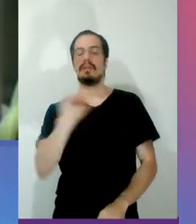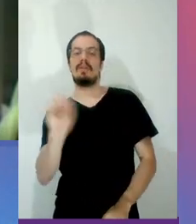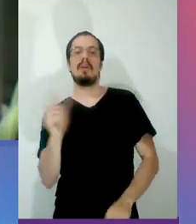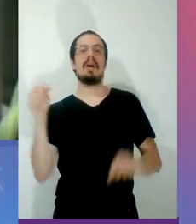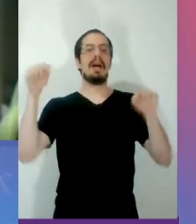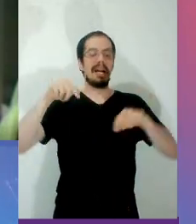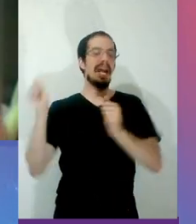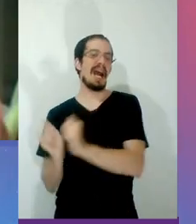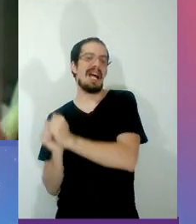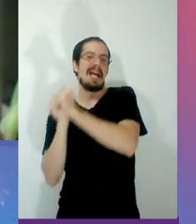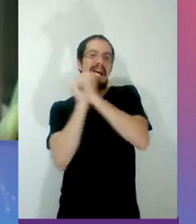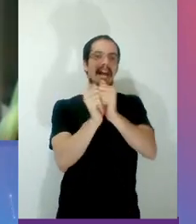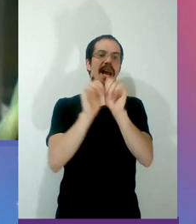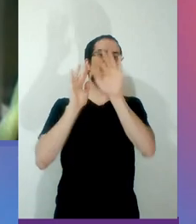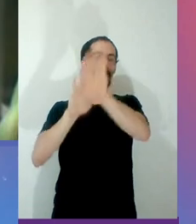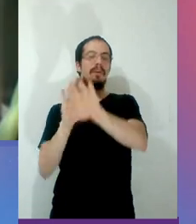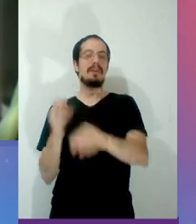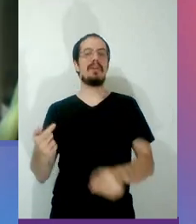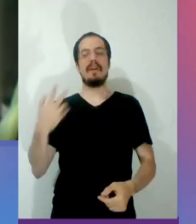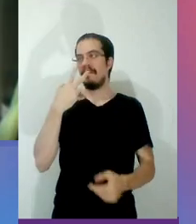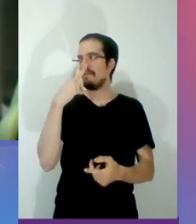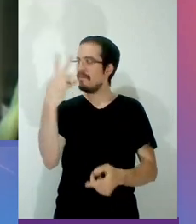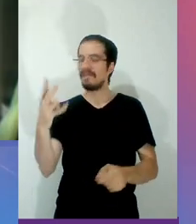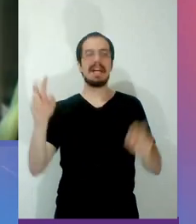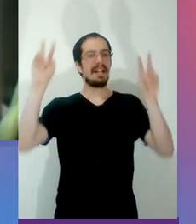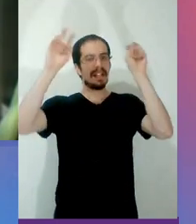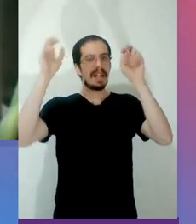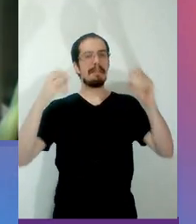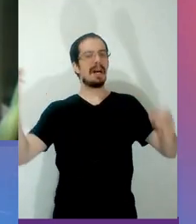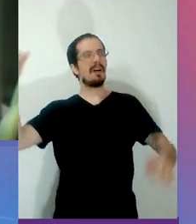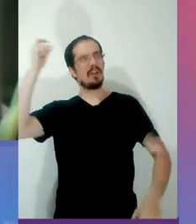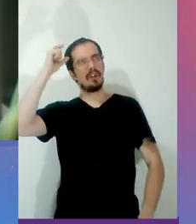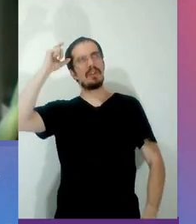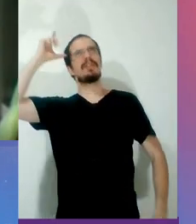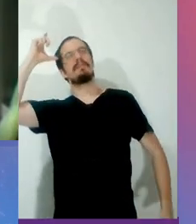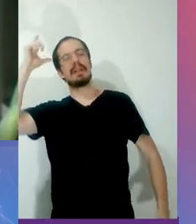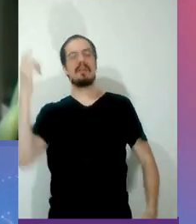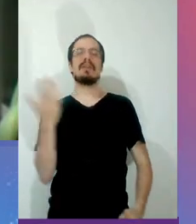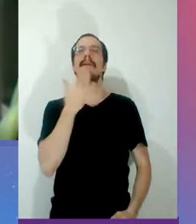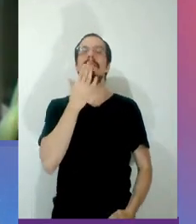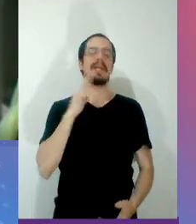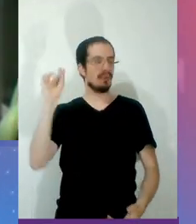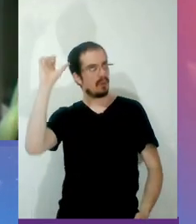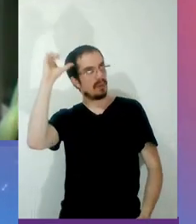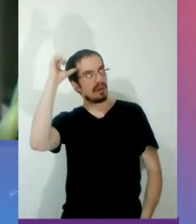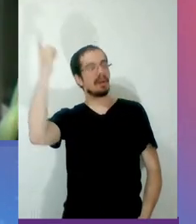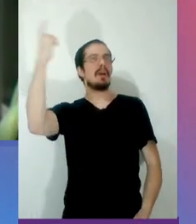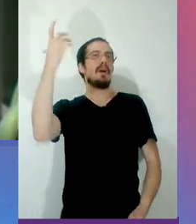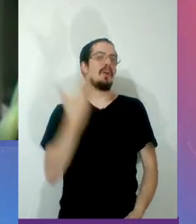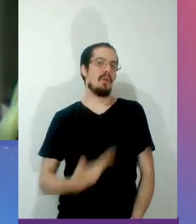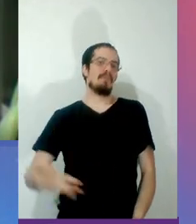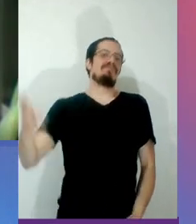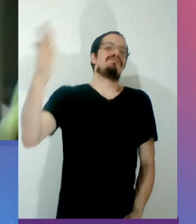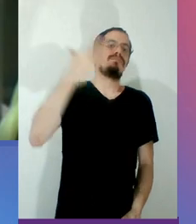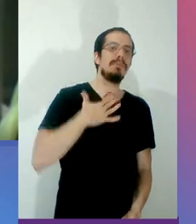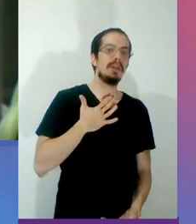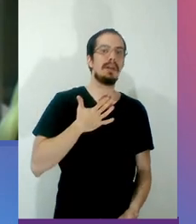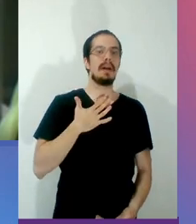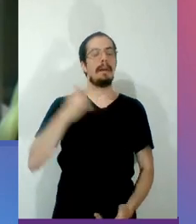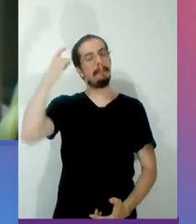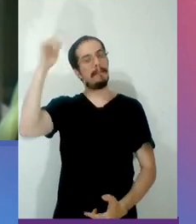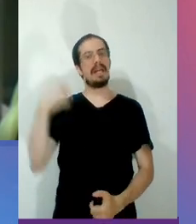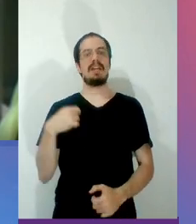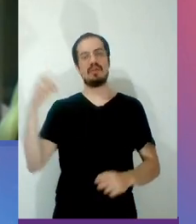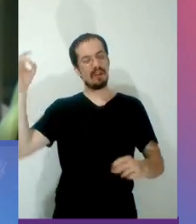este conocimiento hacia afuera con un conocimiento, un autoconocimiento que logre yo saber lo